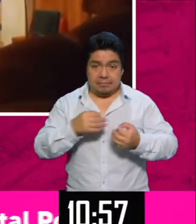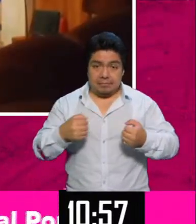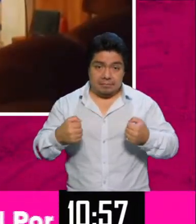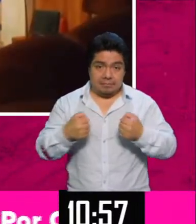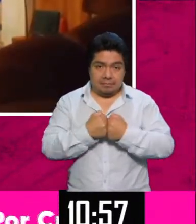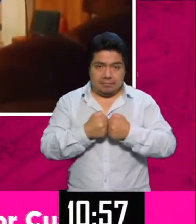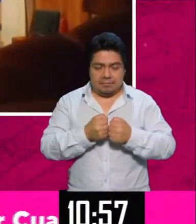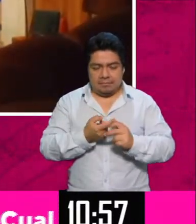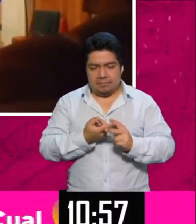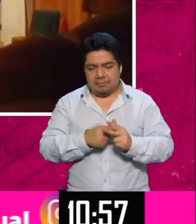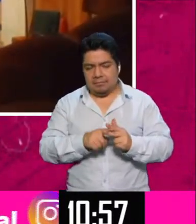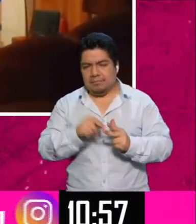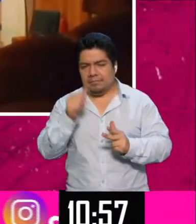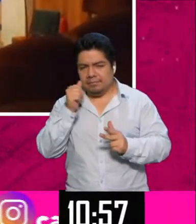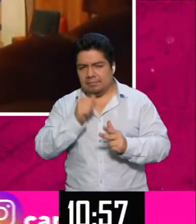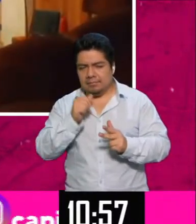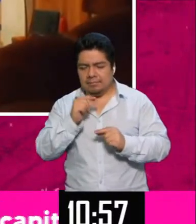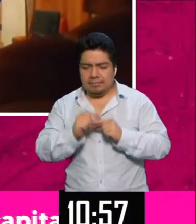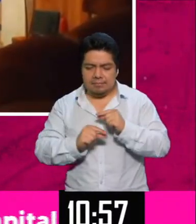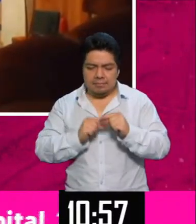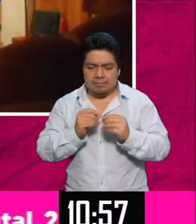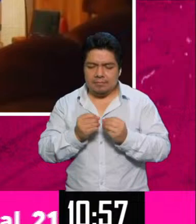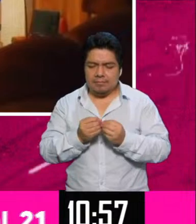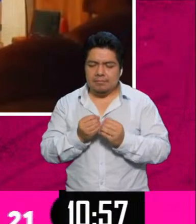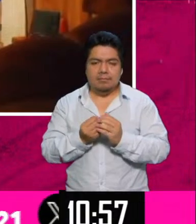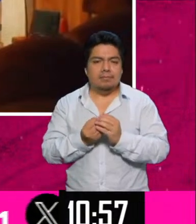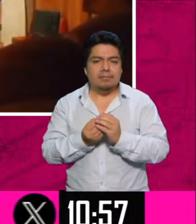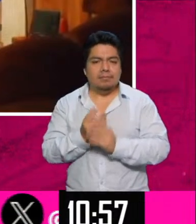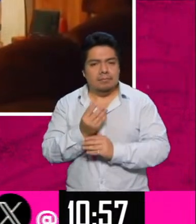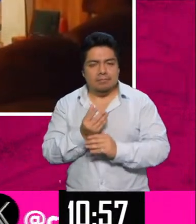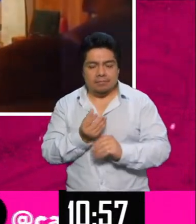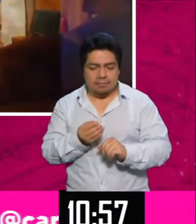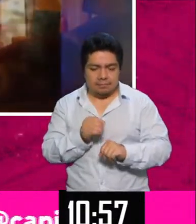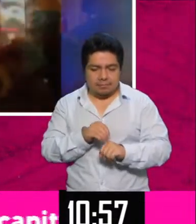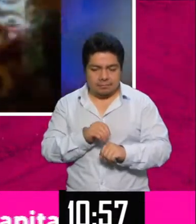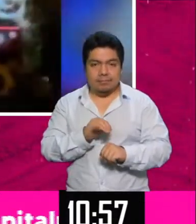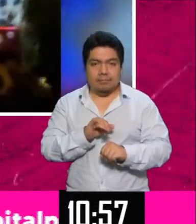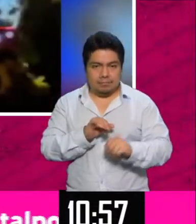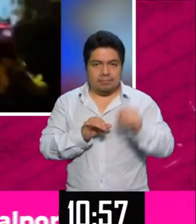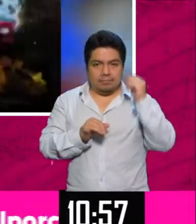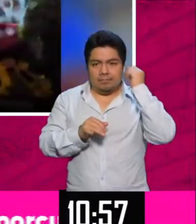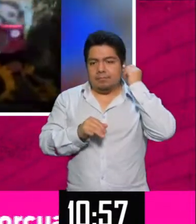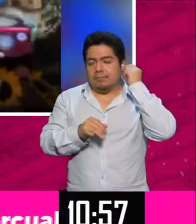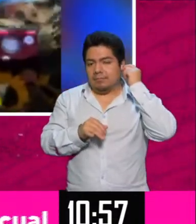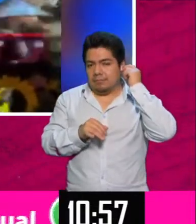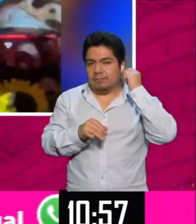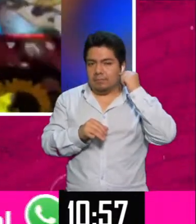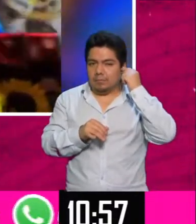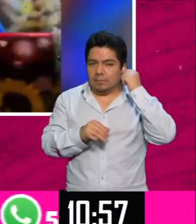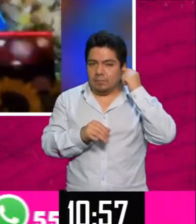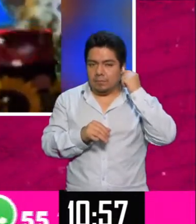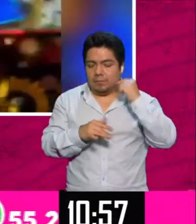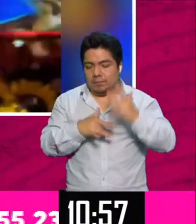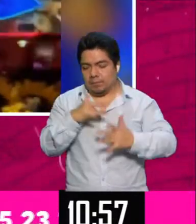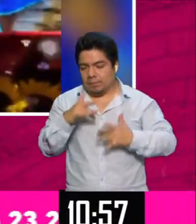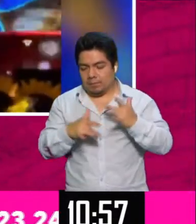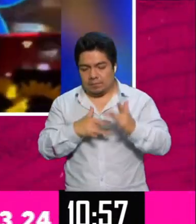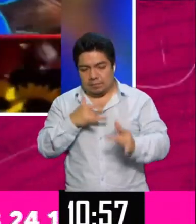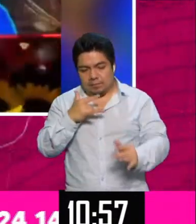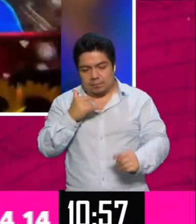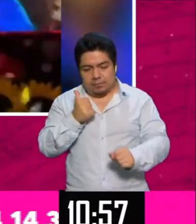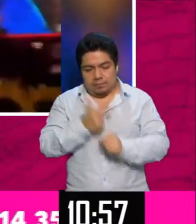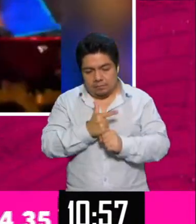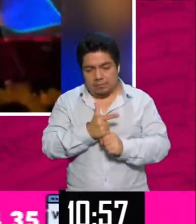un semillero siempre que va creando otra nueva nación. Sí, porque hay ¿no? gente De que ambos necesita lados, así pegado. identificarse con